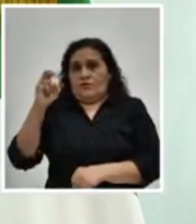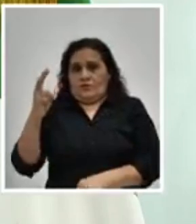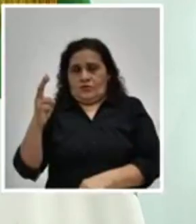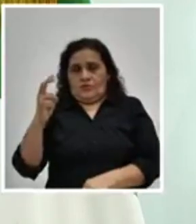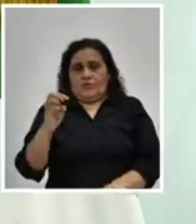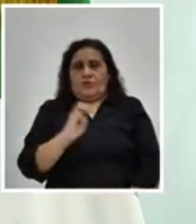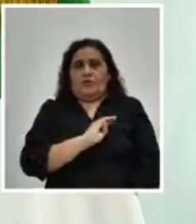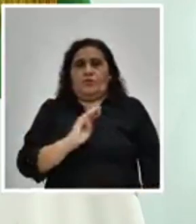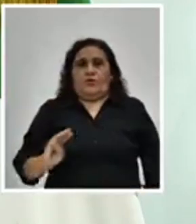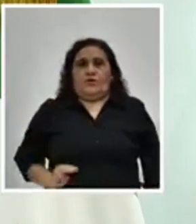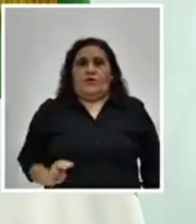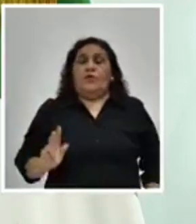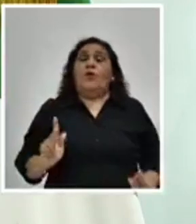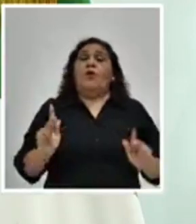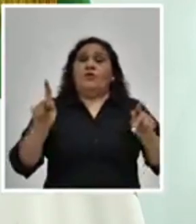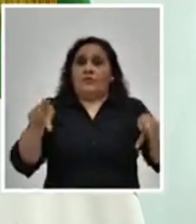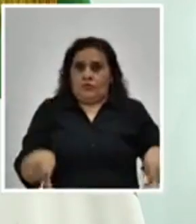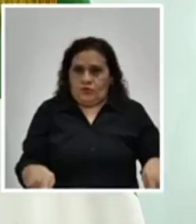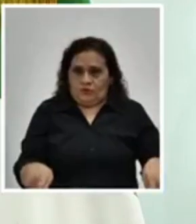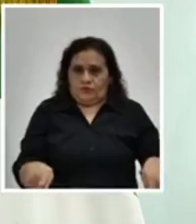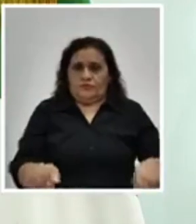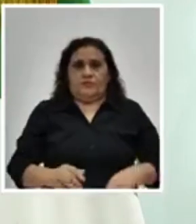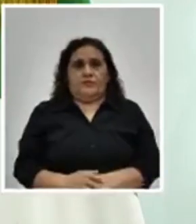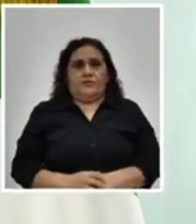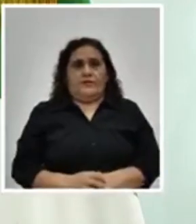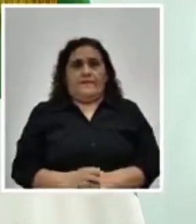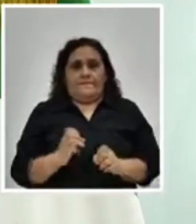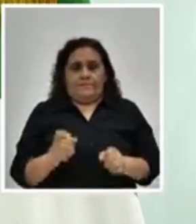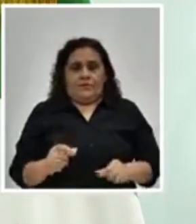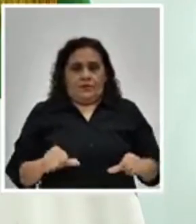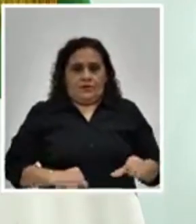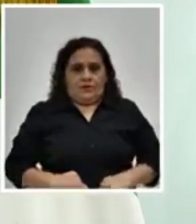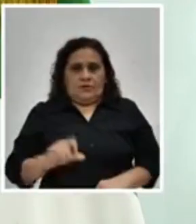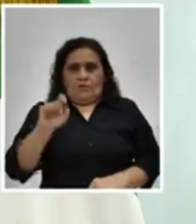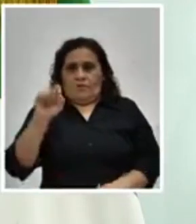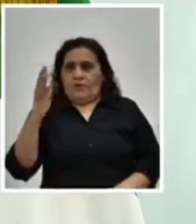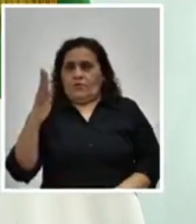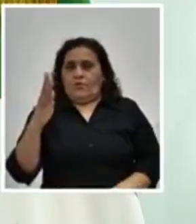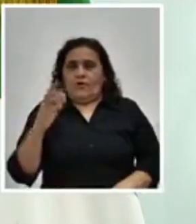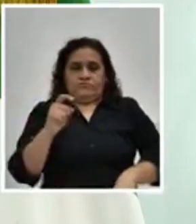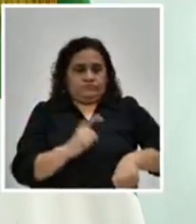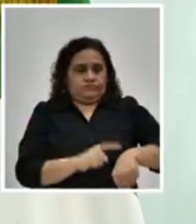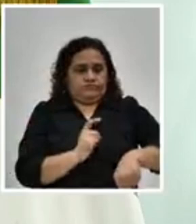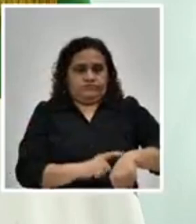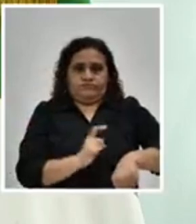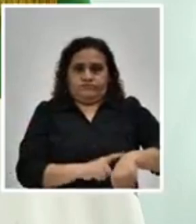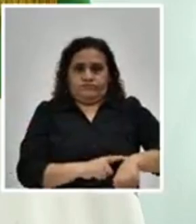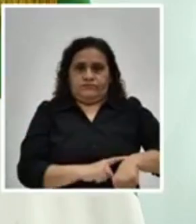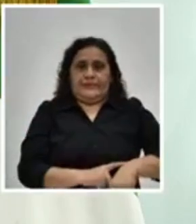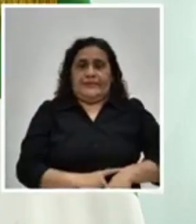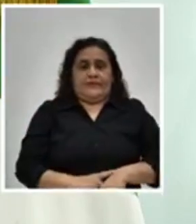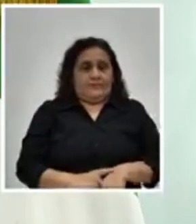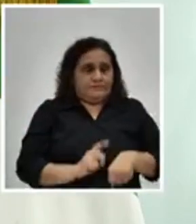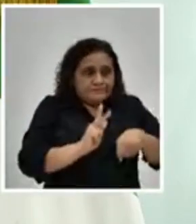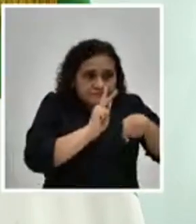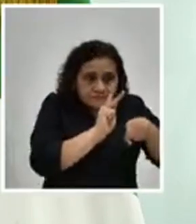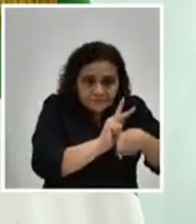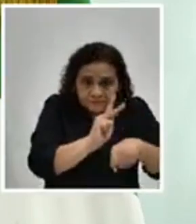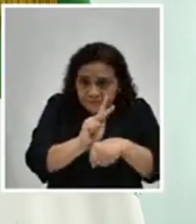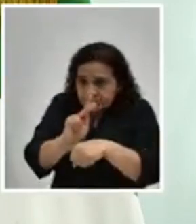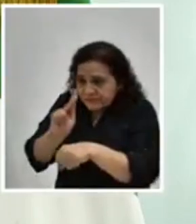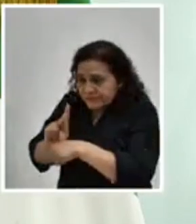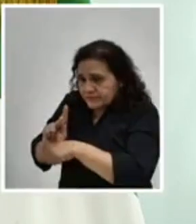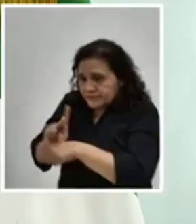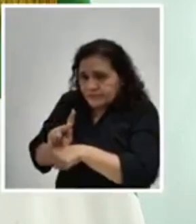municipio de Progreso, el cual se encuentra activo las 24 horas del día, brindando mayor eficiencia en